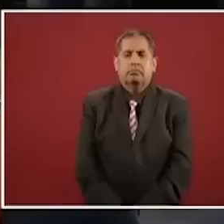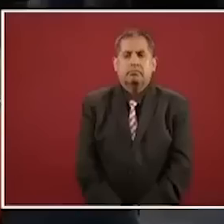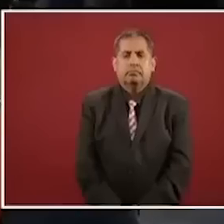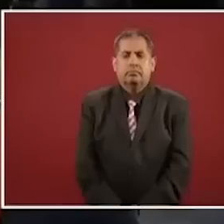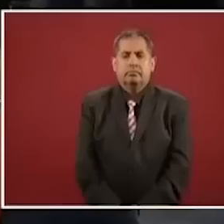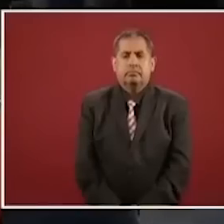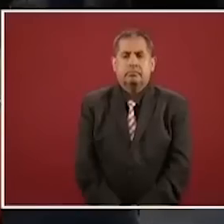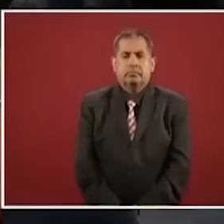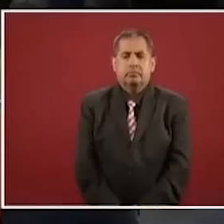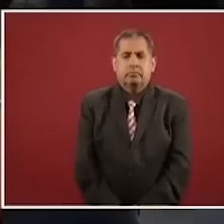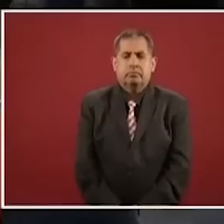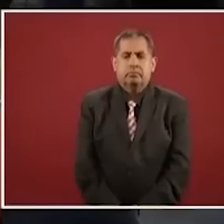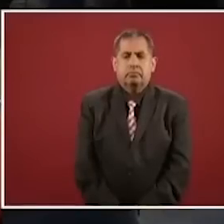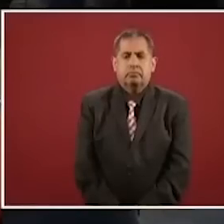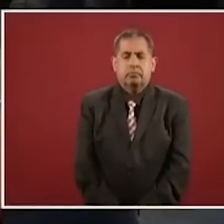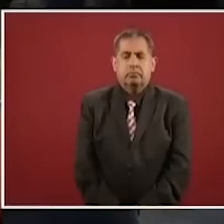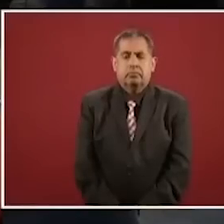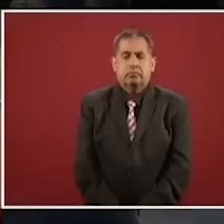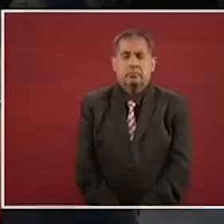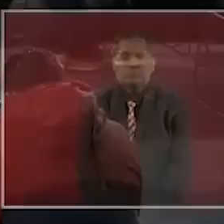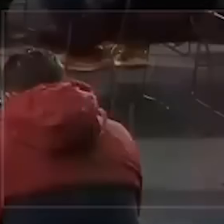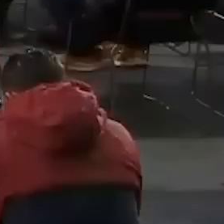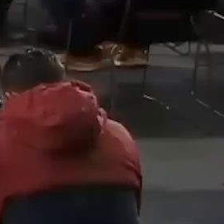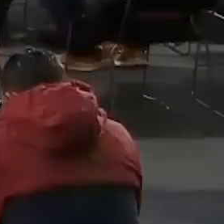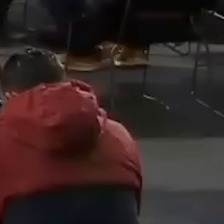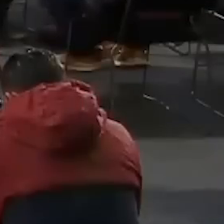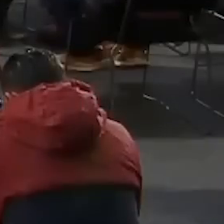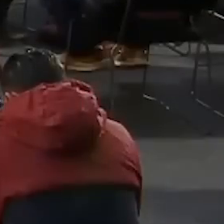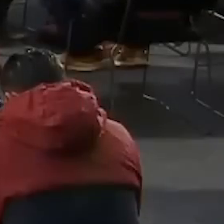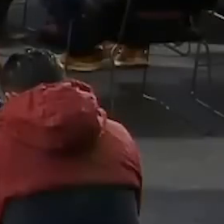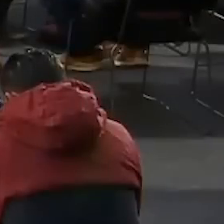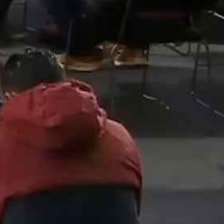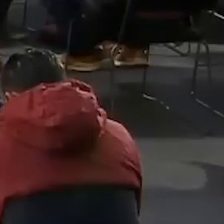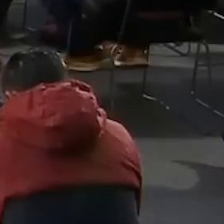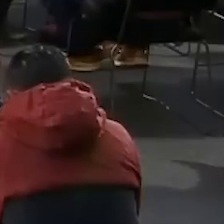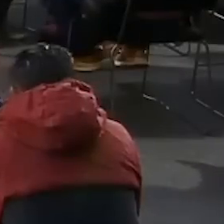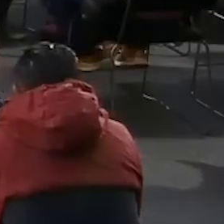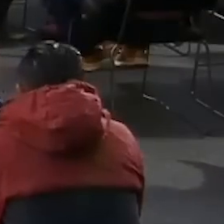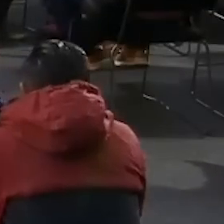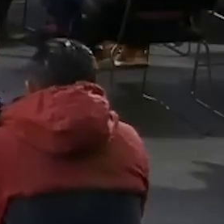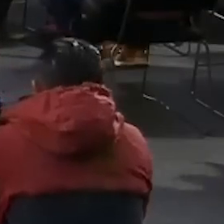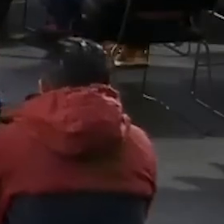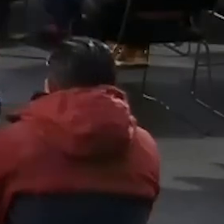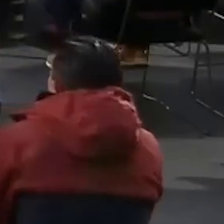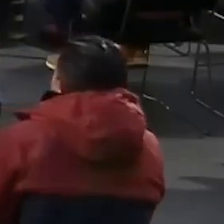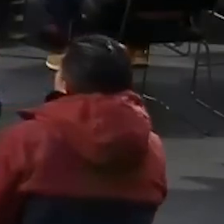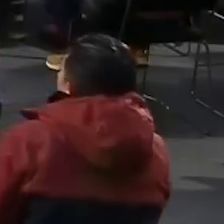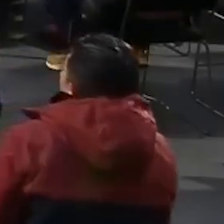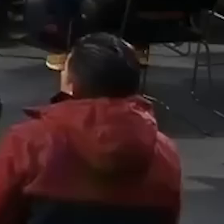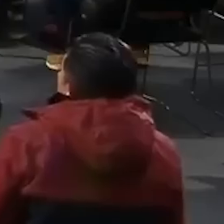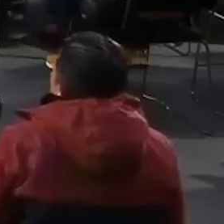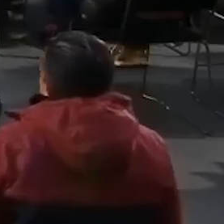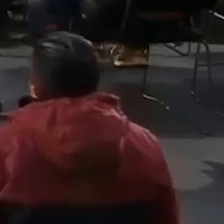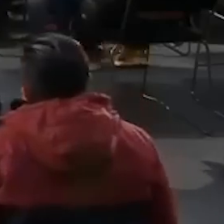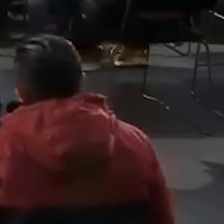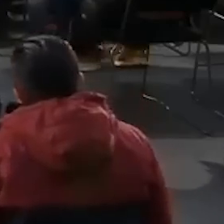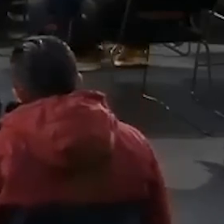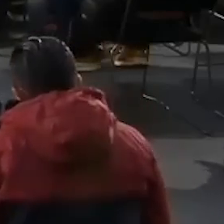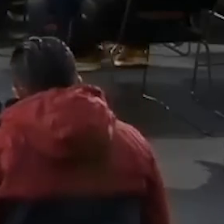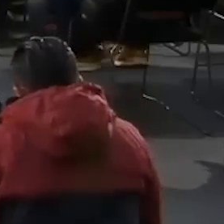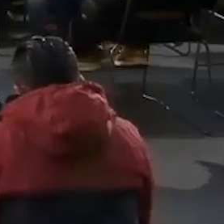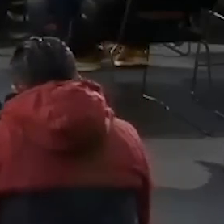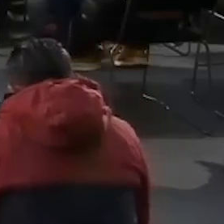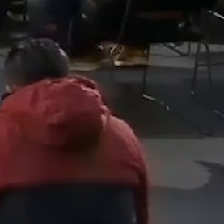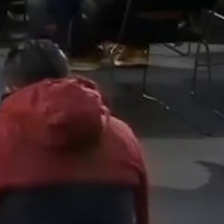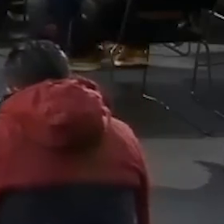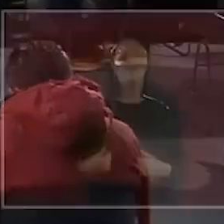preguntarle? Sí. De la consulta, Hans Salazar de ZMG Noticias. Buenos días.